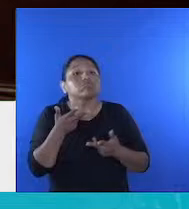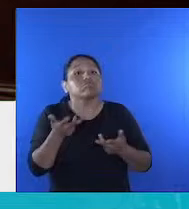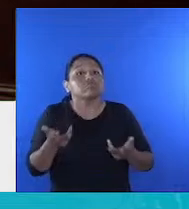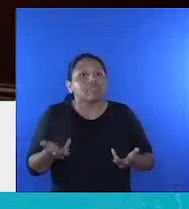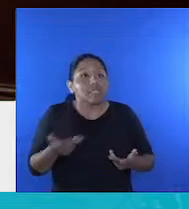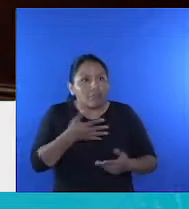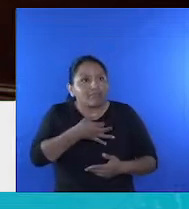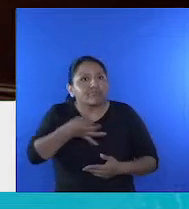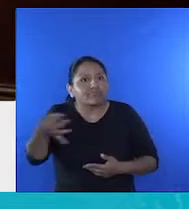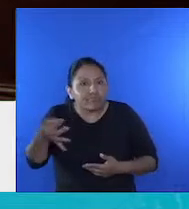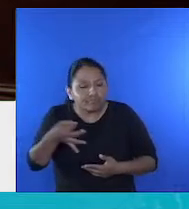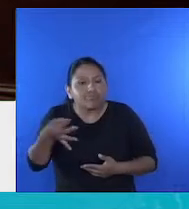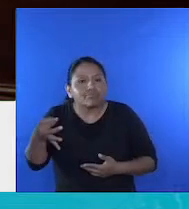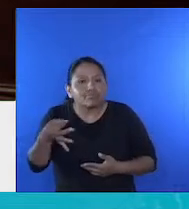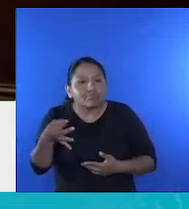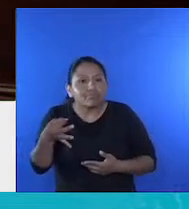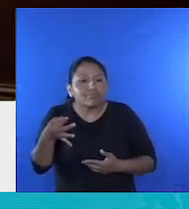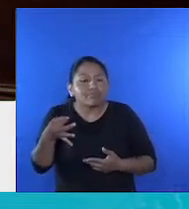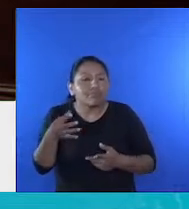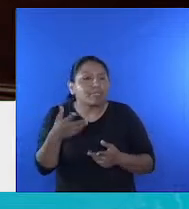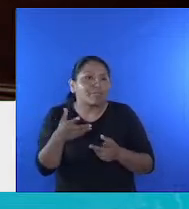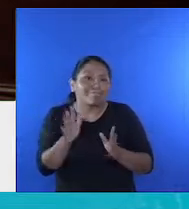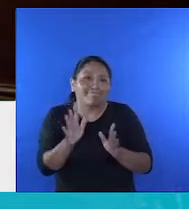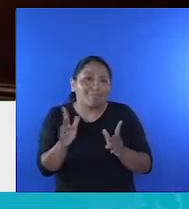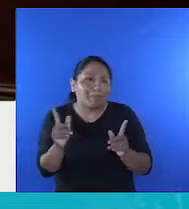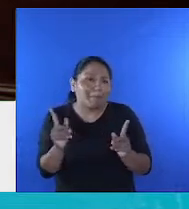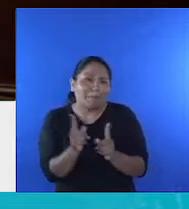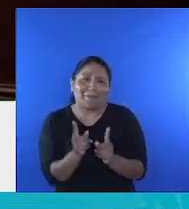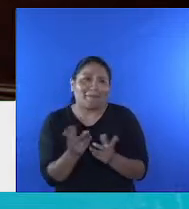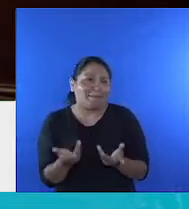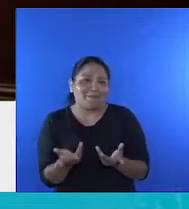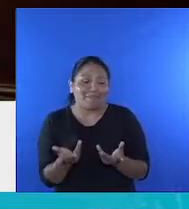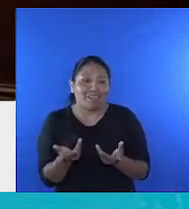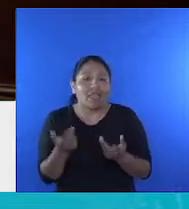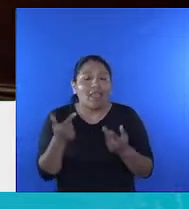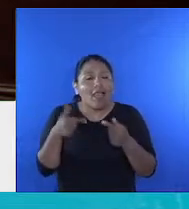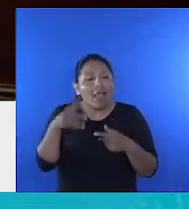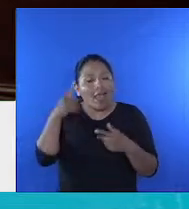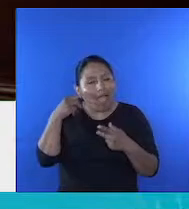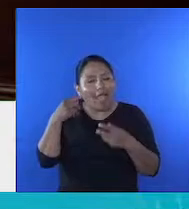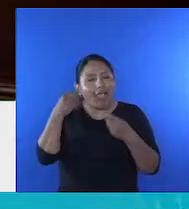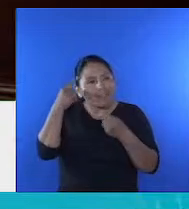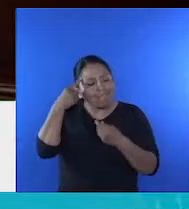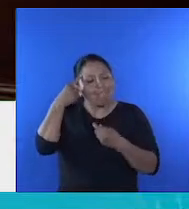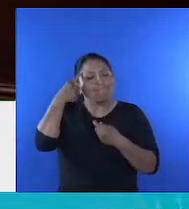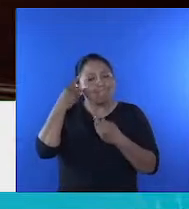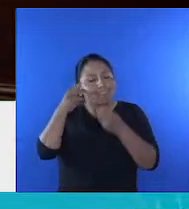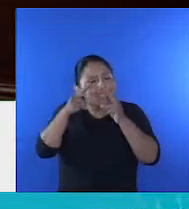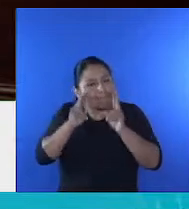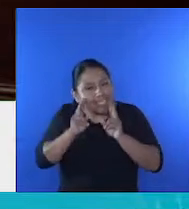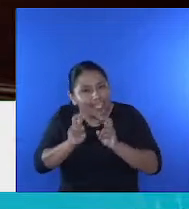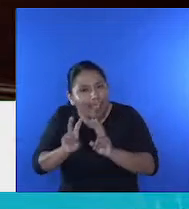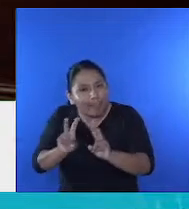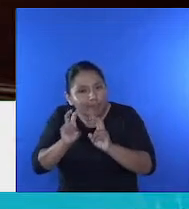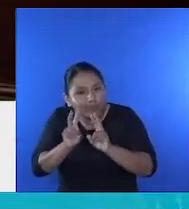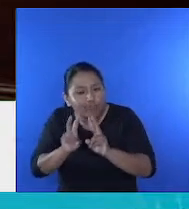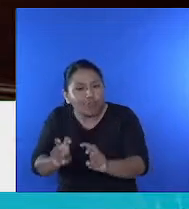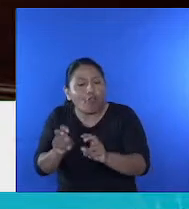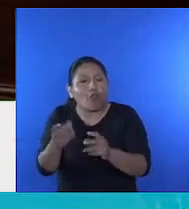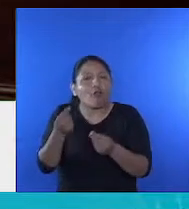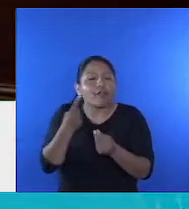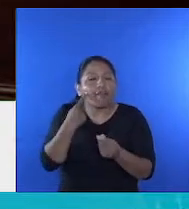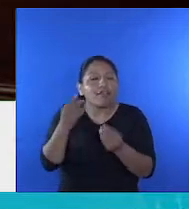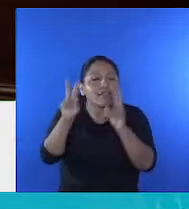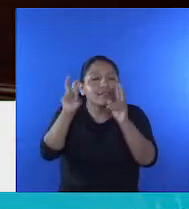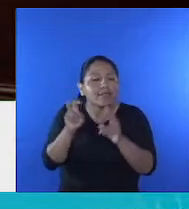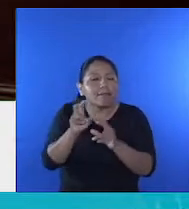dicen, es cierto, pero se queda corto. Entonces ahí empieza todo el tema de la investigación y del armado de las causas por